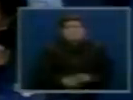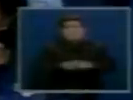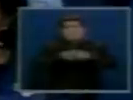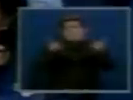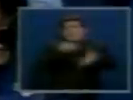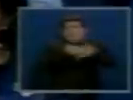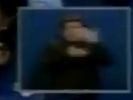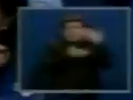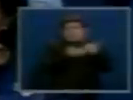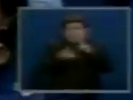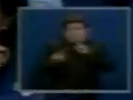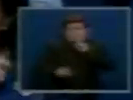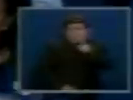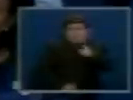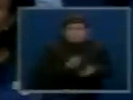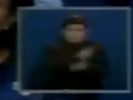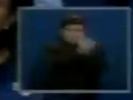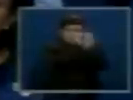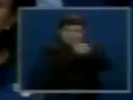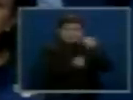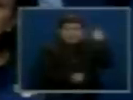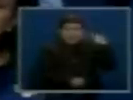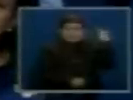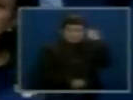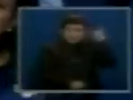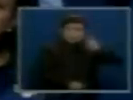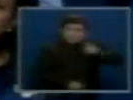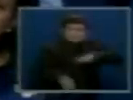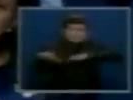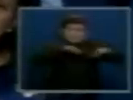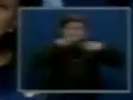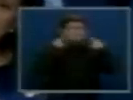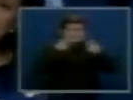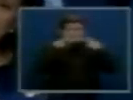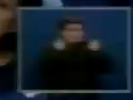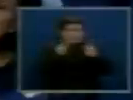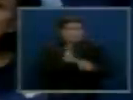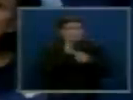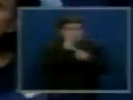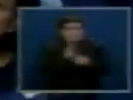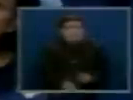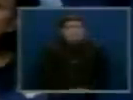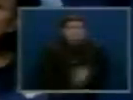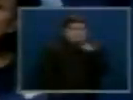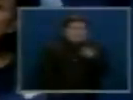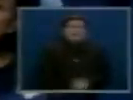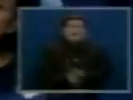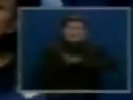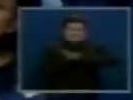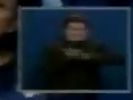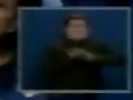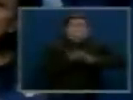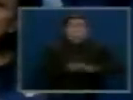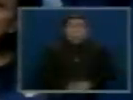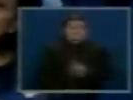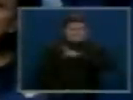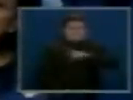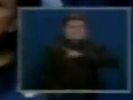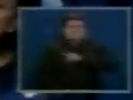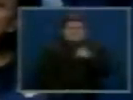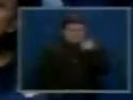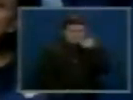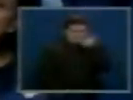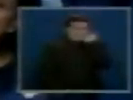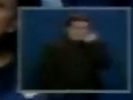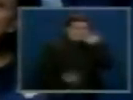anterior, el cambio emprendido por este gobierno requiere de acciones urgentes que demuestren decencia personal en sus jerarcas, vergüenza